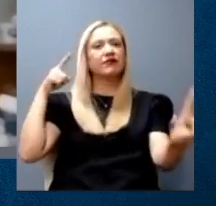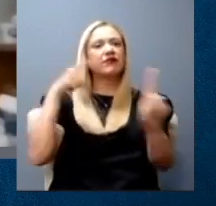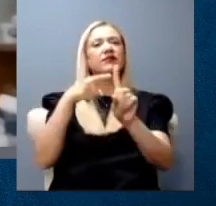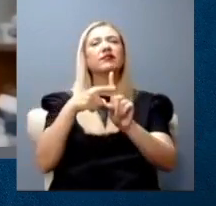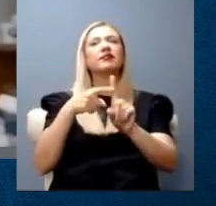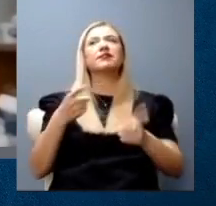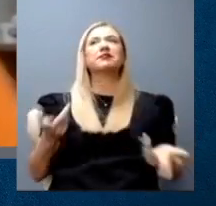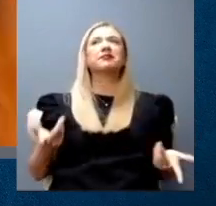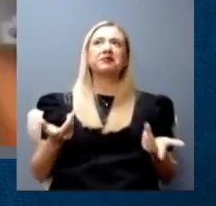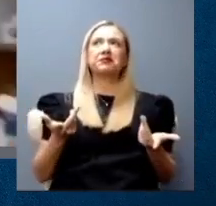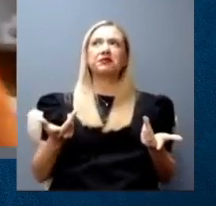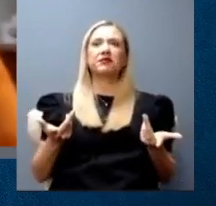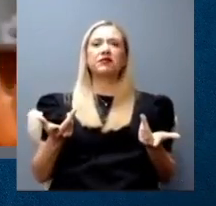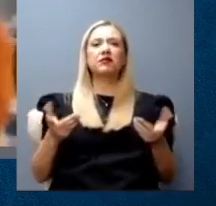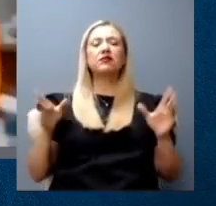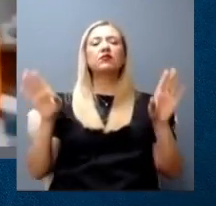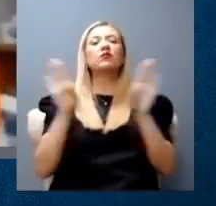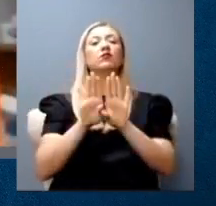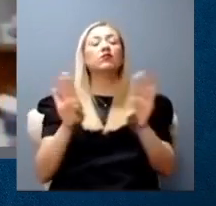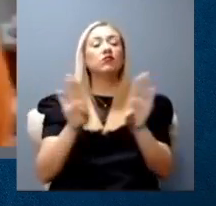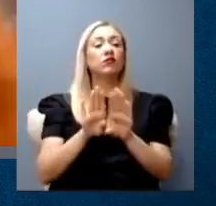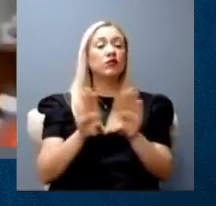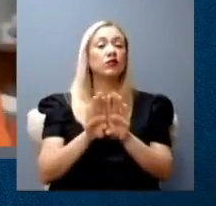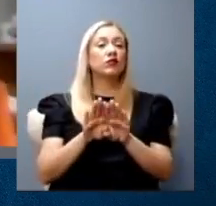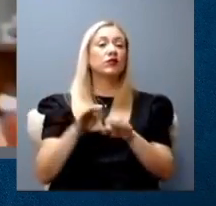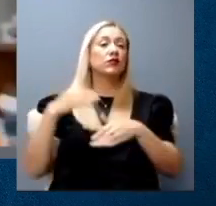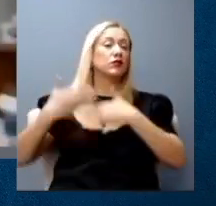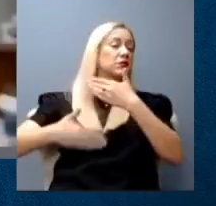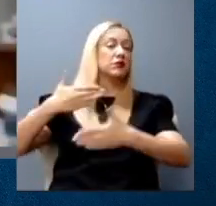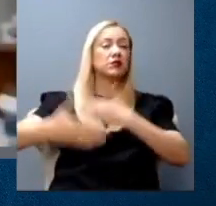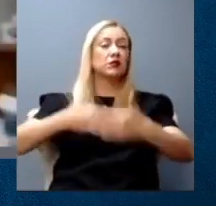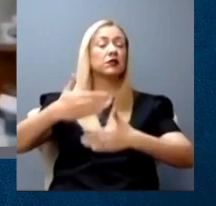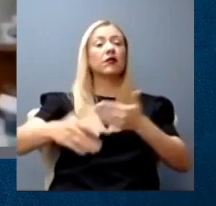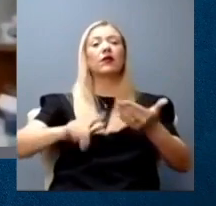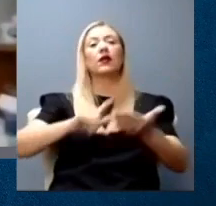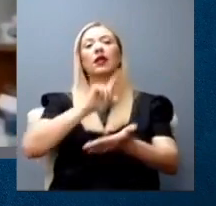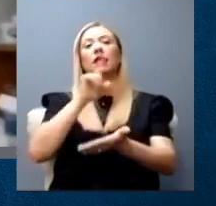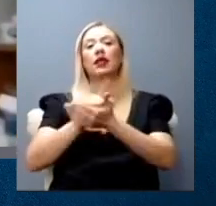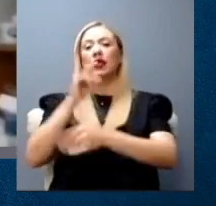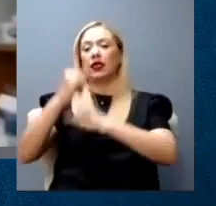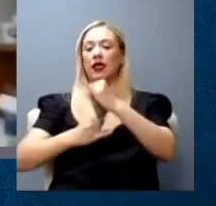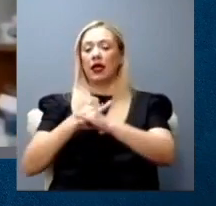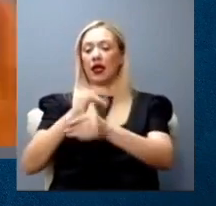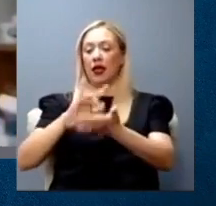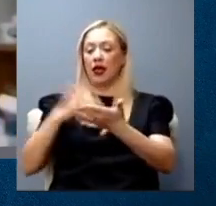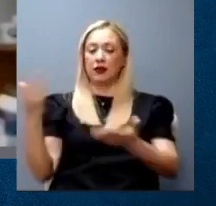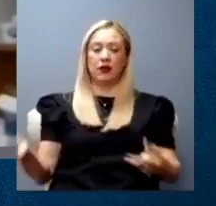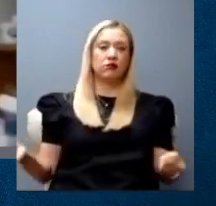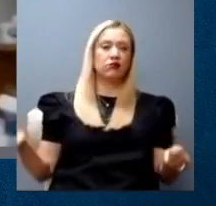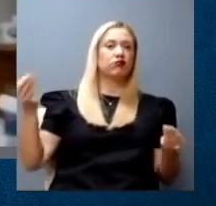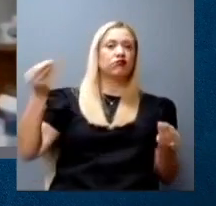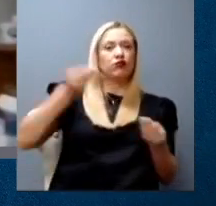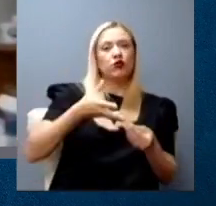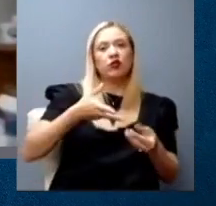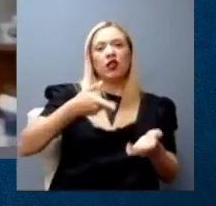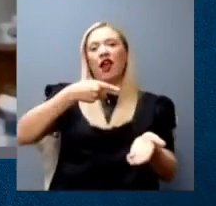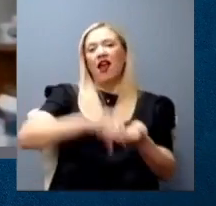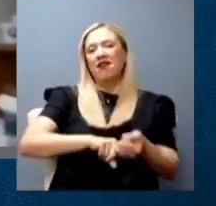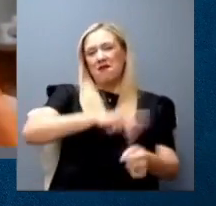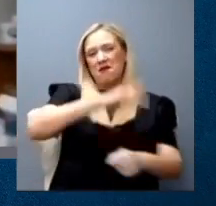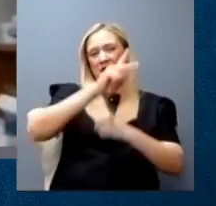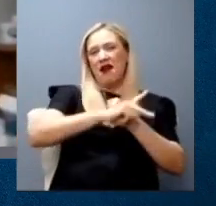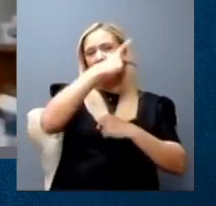en la influencia que ha tenido el derecho internacional dentro de los ordenamientos internos o dentro de los